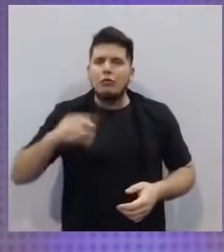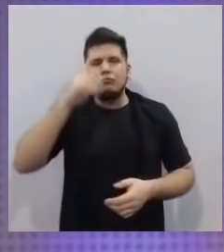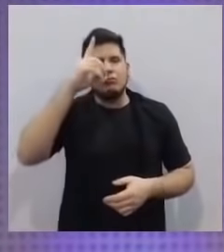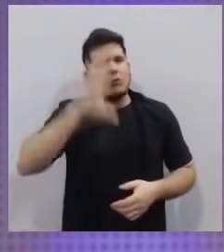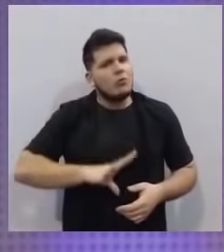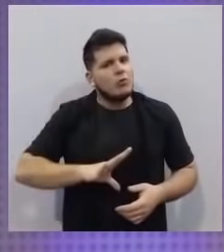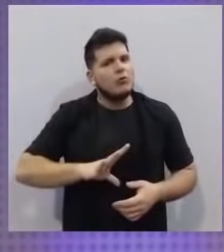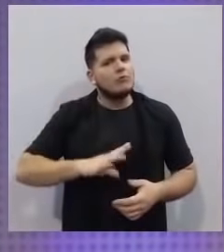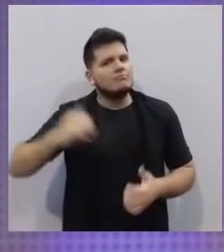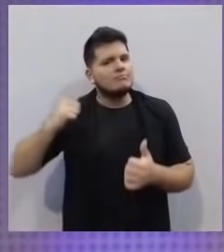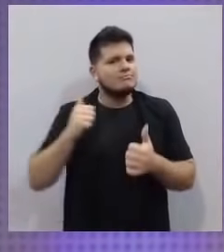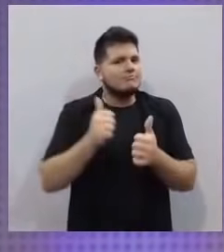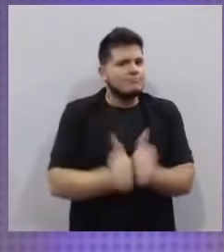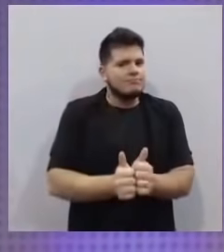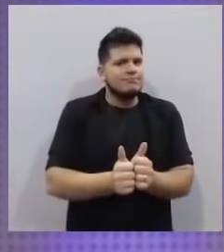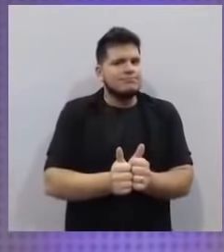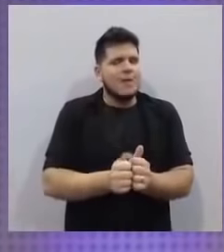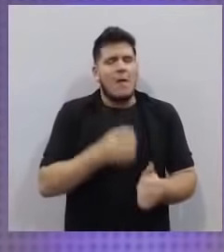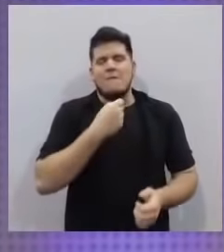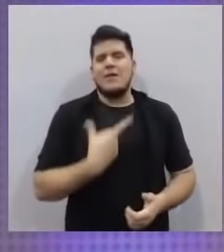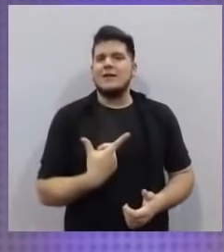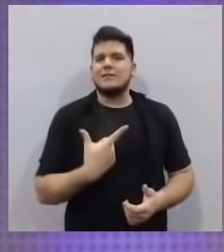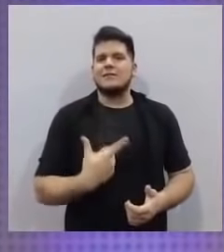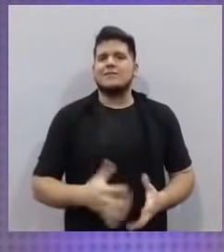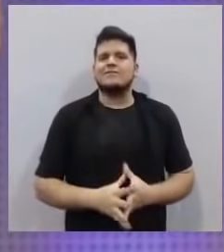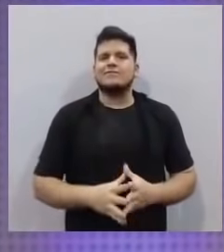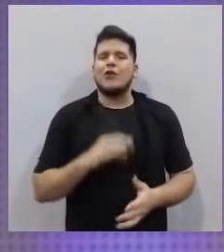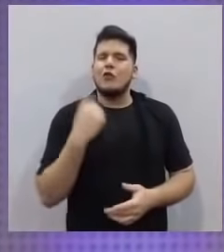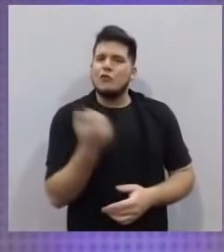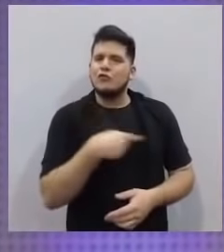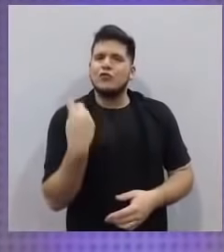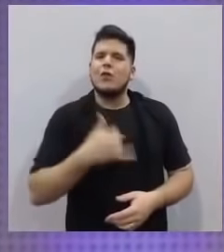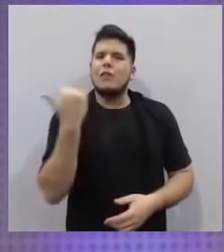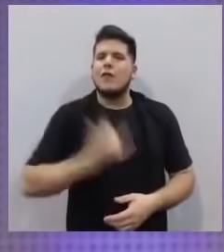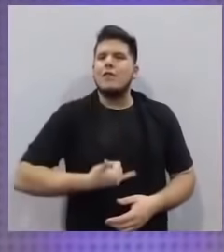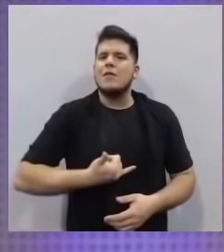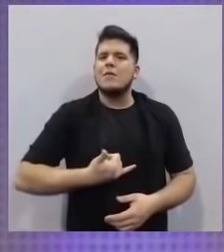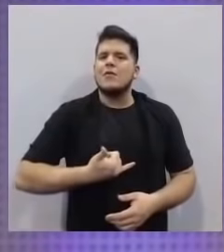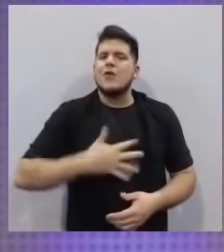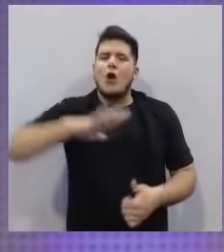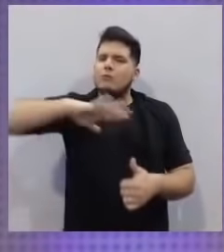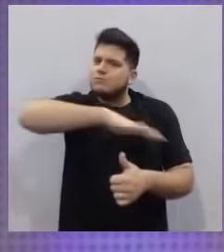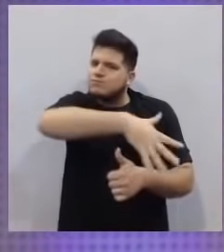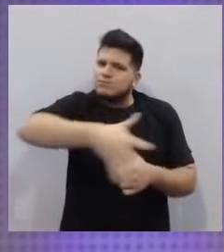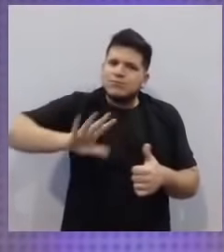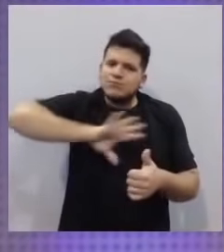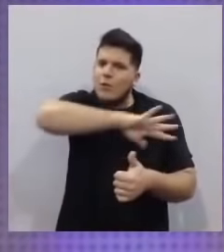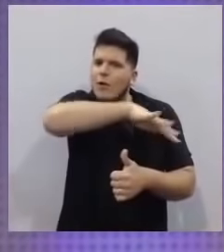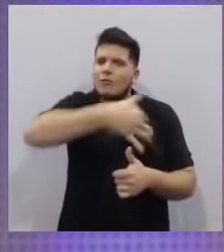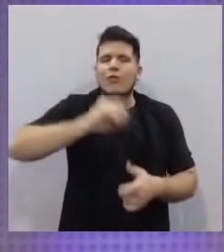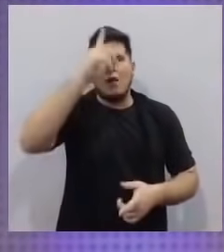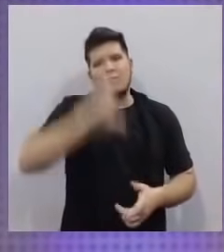tengo pasa aquí cobertura de dios y esperanza de vida eterna aleluya yo le aplaudiría a ese dios